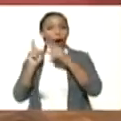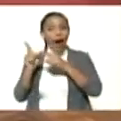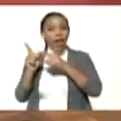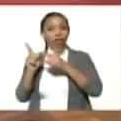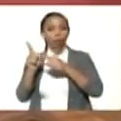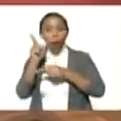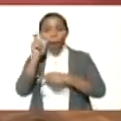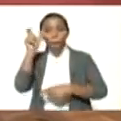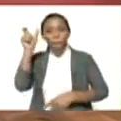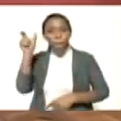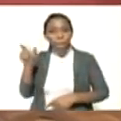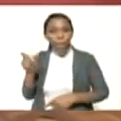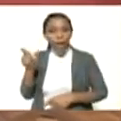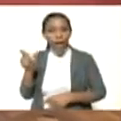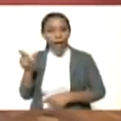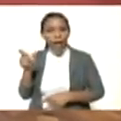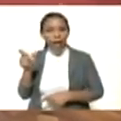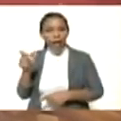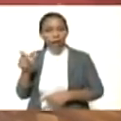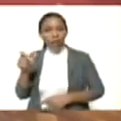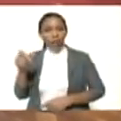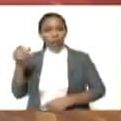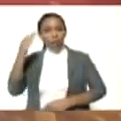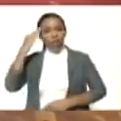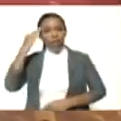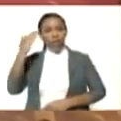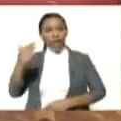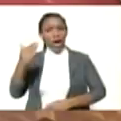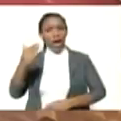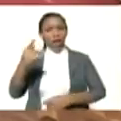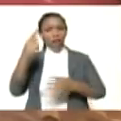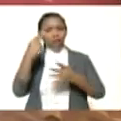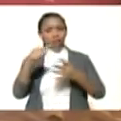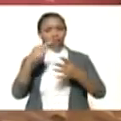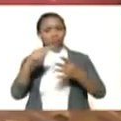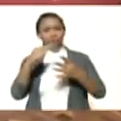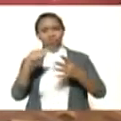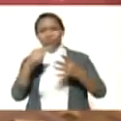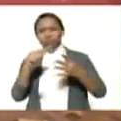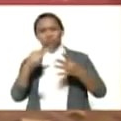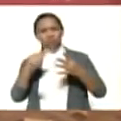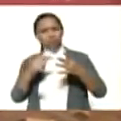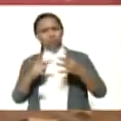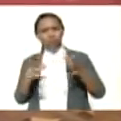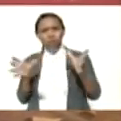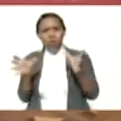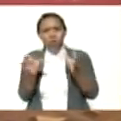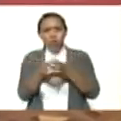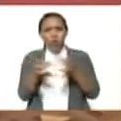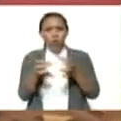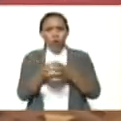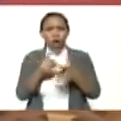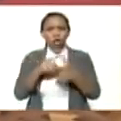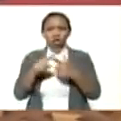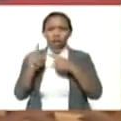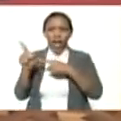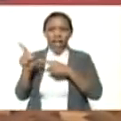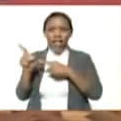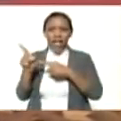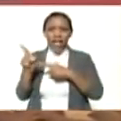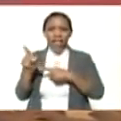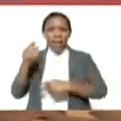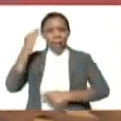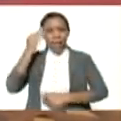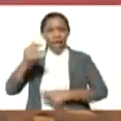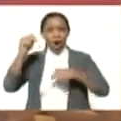Grupo Odremán, comandante Reyes Reyes, Castro Soteldo, Fariña y un grupo, entonces de tenientes,